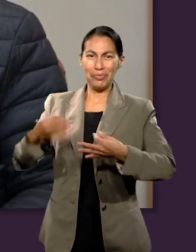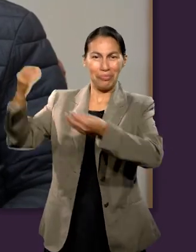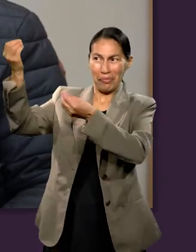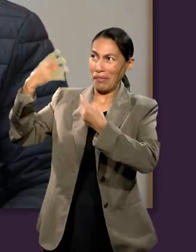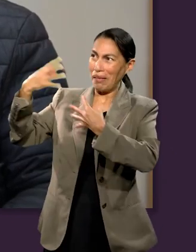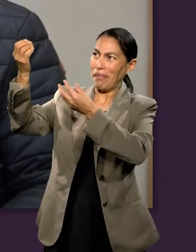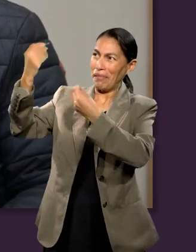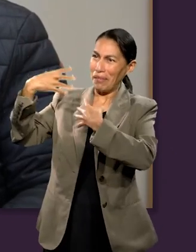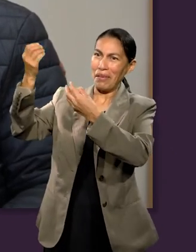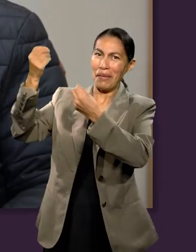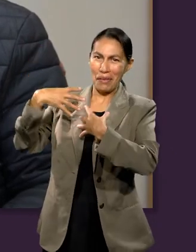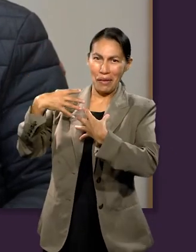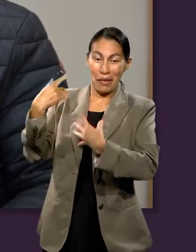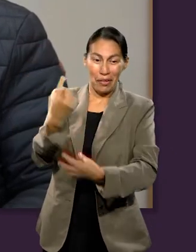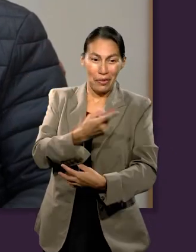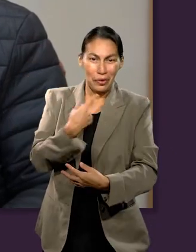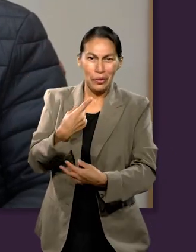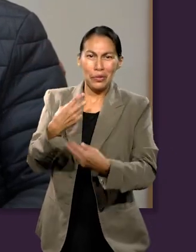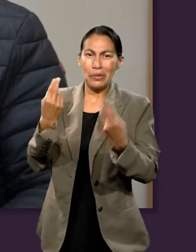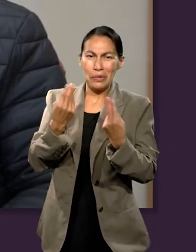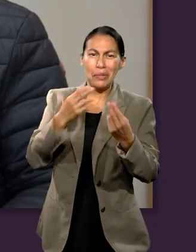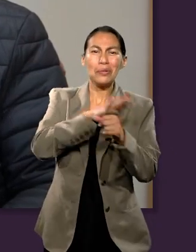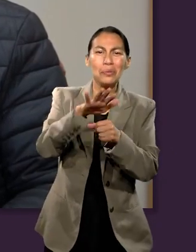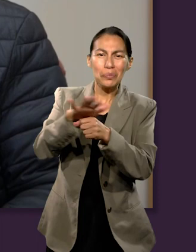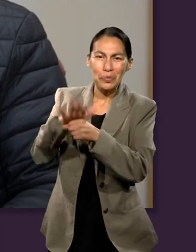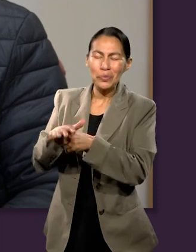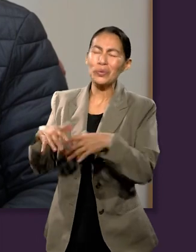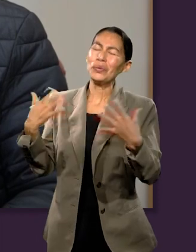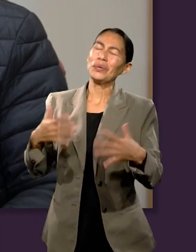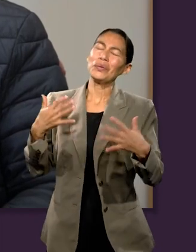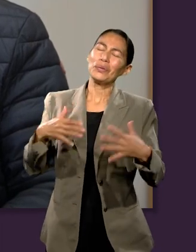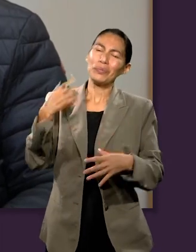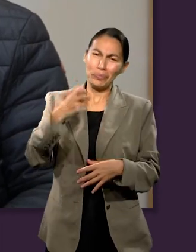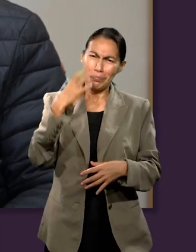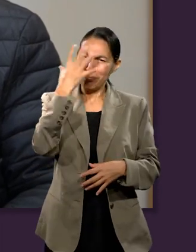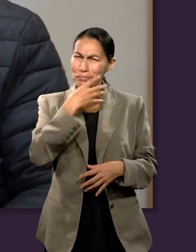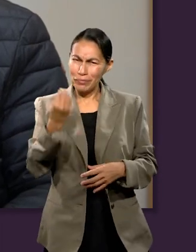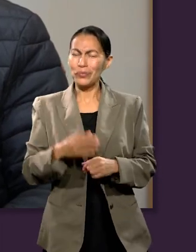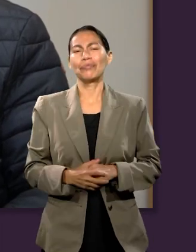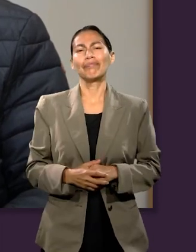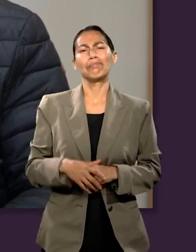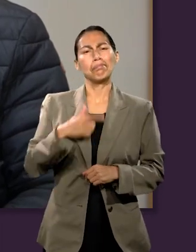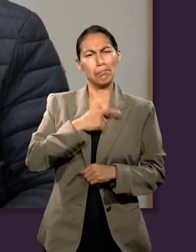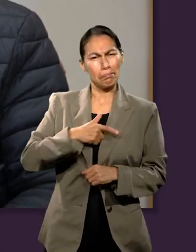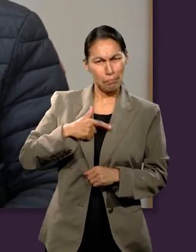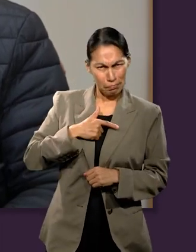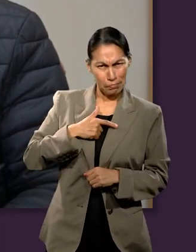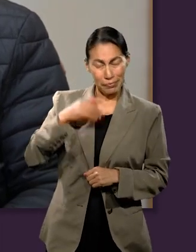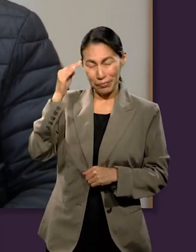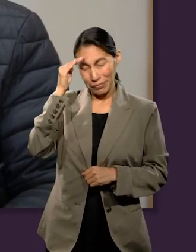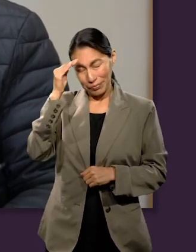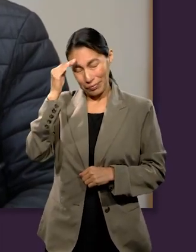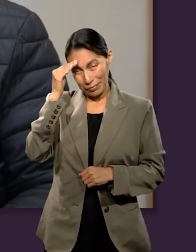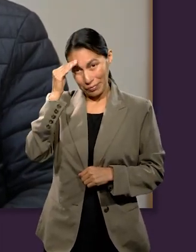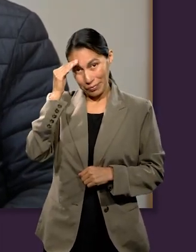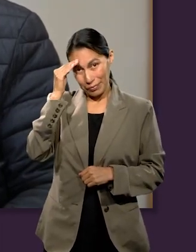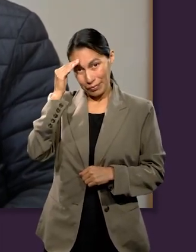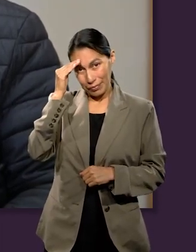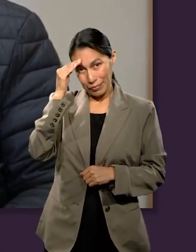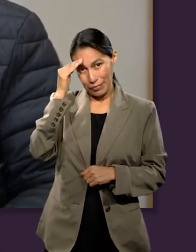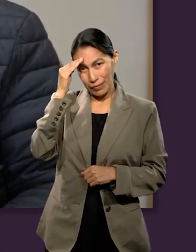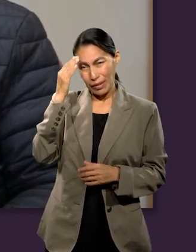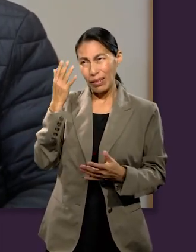padre para que todos nosotros tengamos siempre lo necesario me gusta mucho